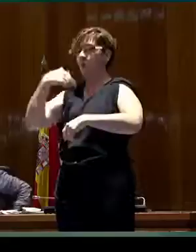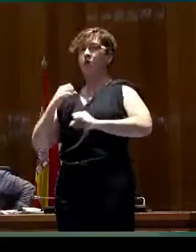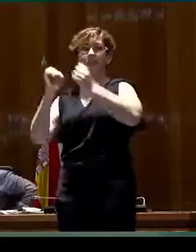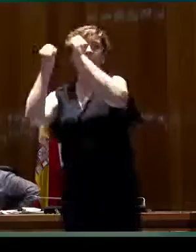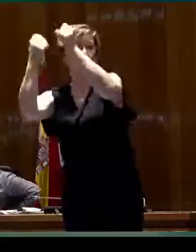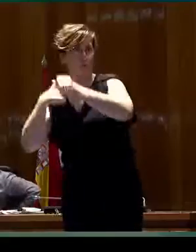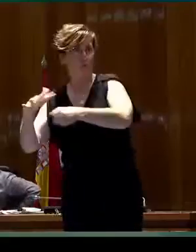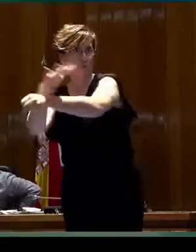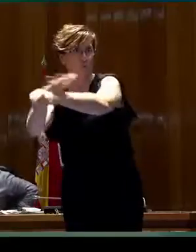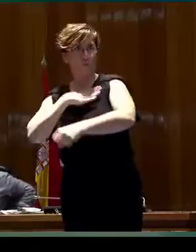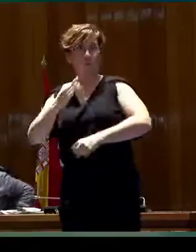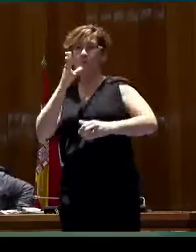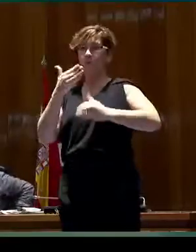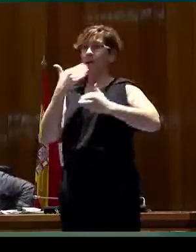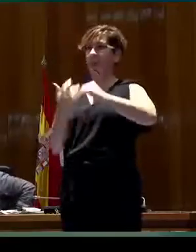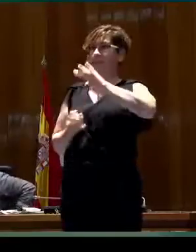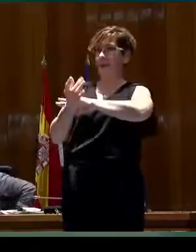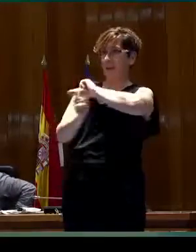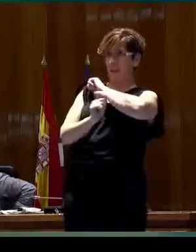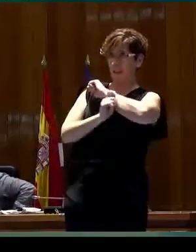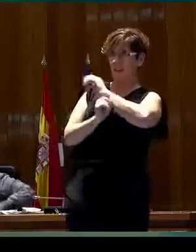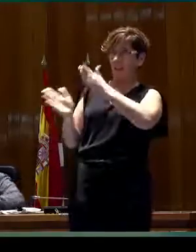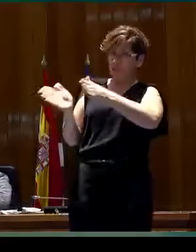No obstante, tenemos que tener claro